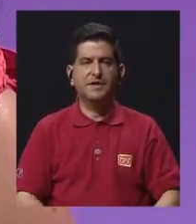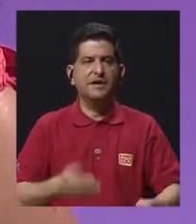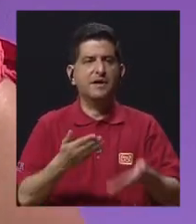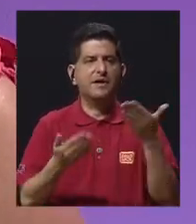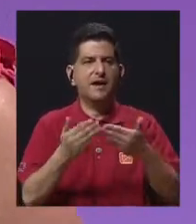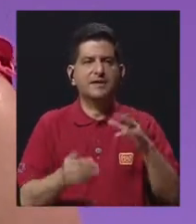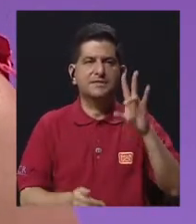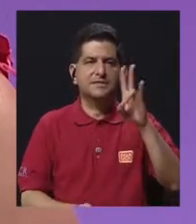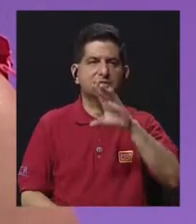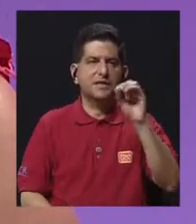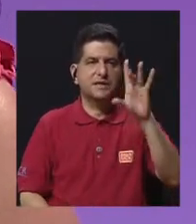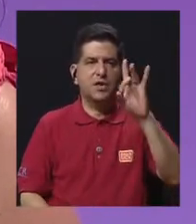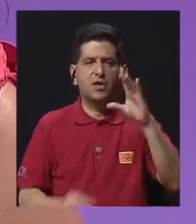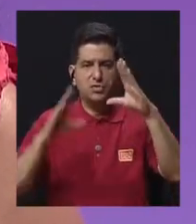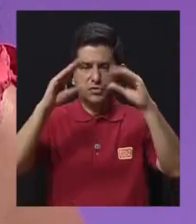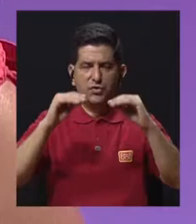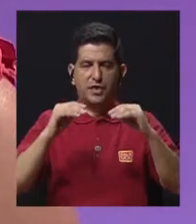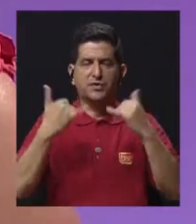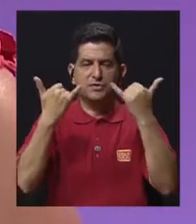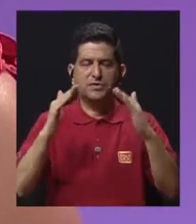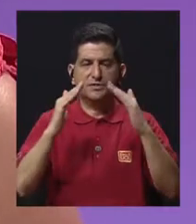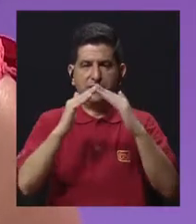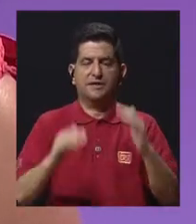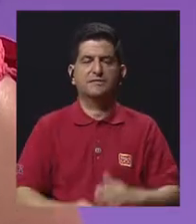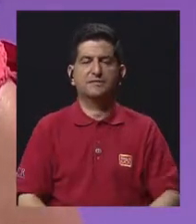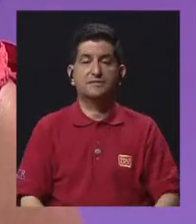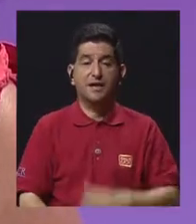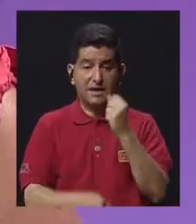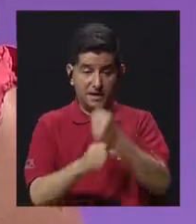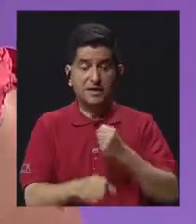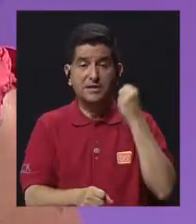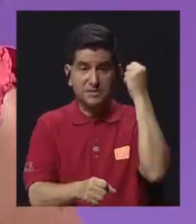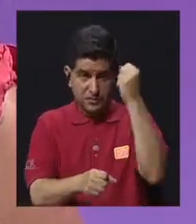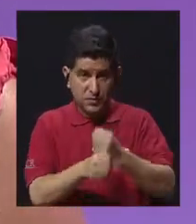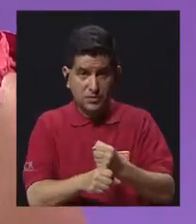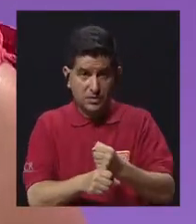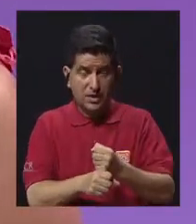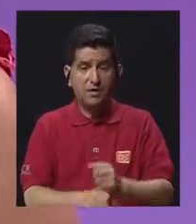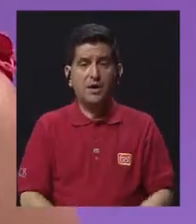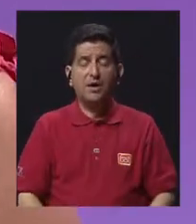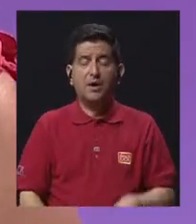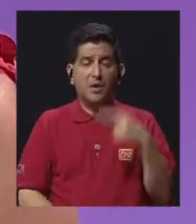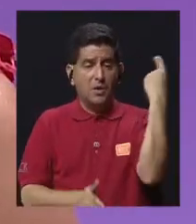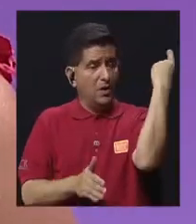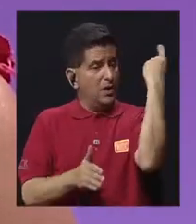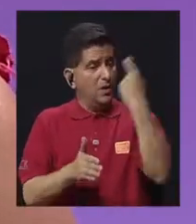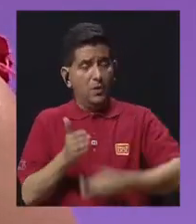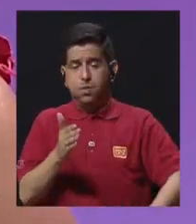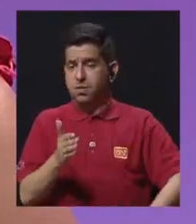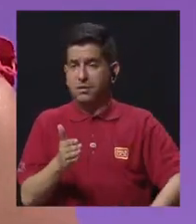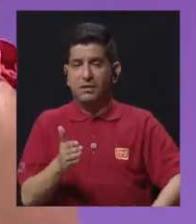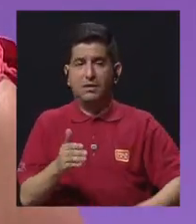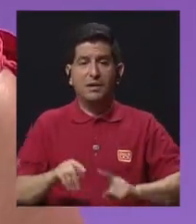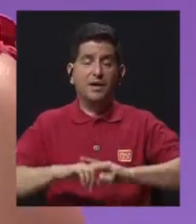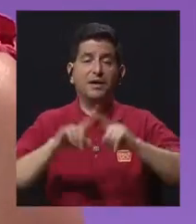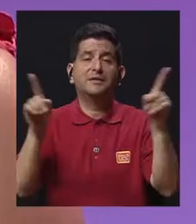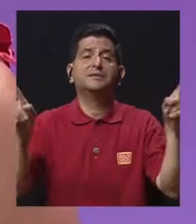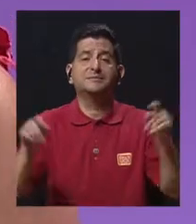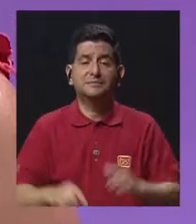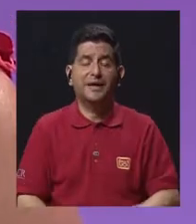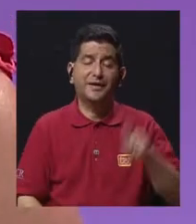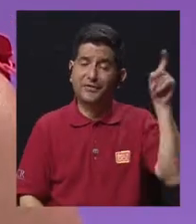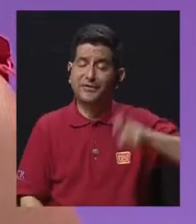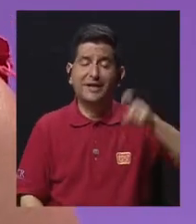casi a las 7, 8 de la noche. O sea, es una labor muy, muy, muy ardua, pero que